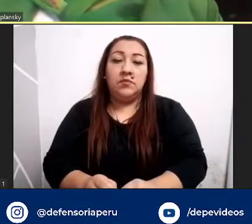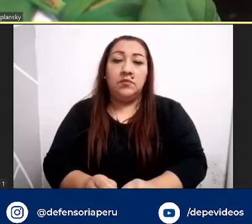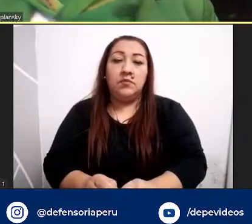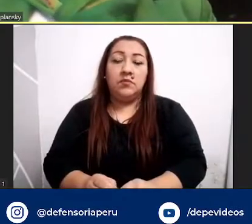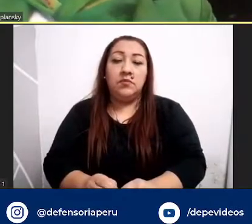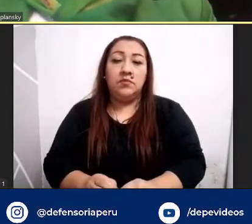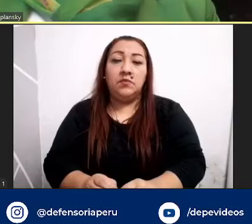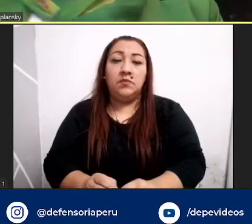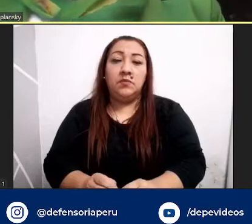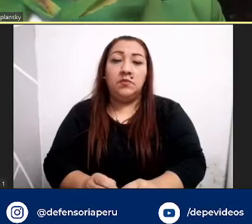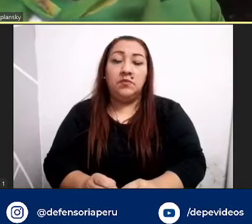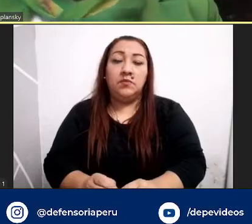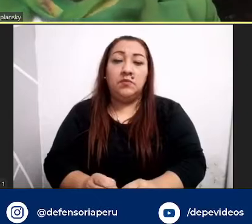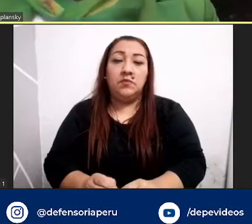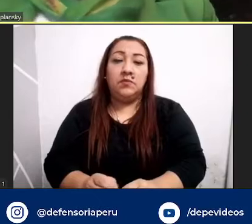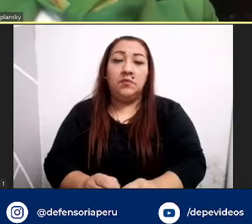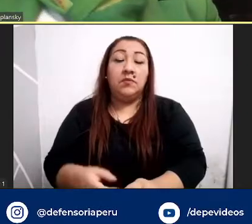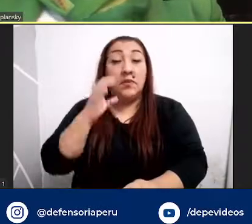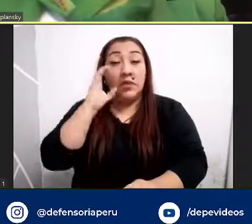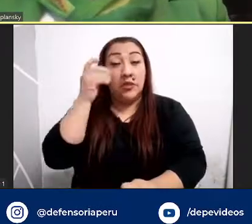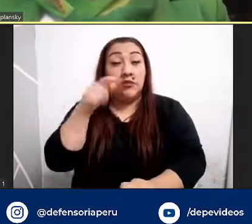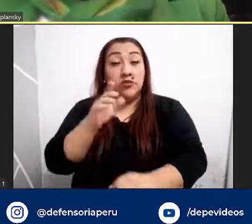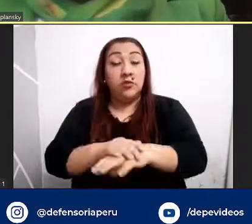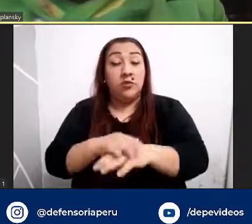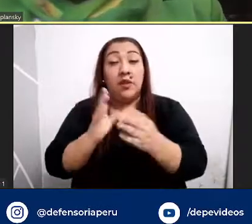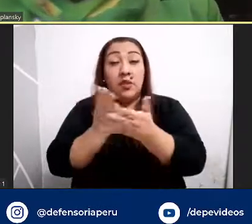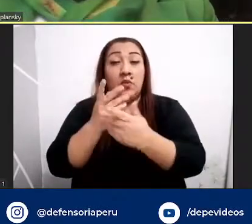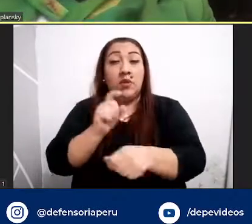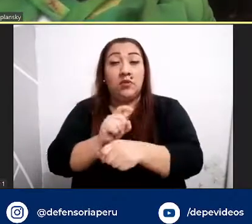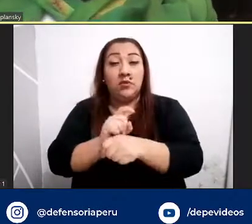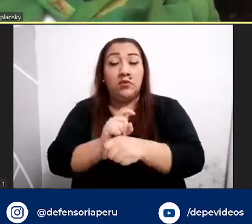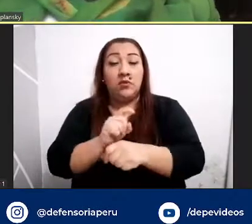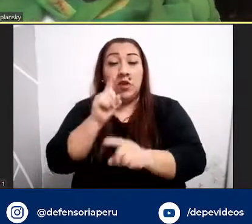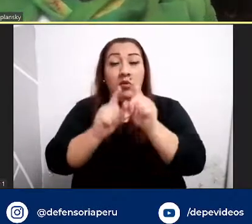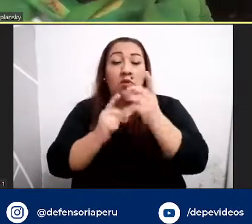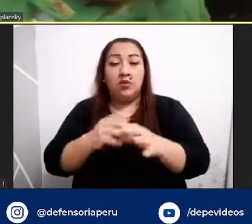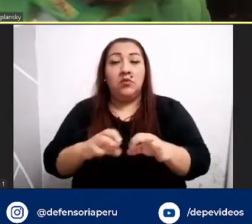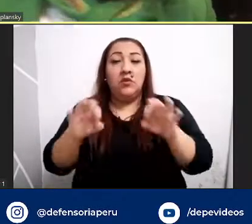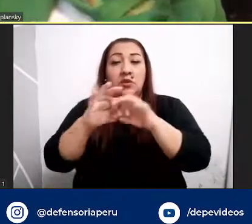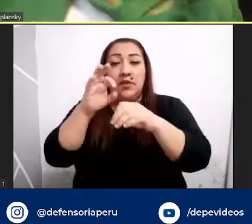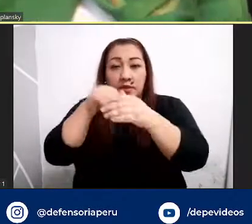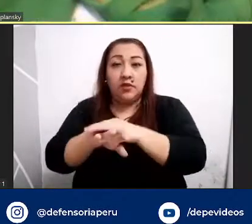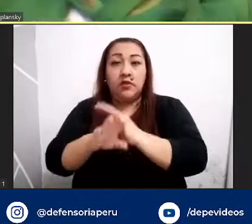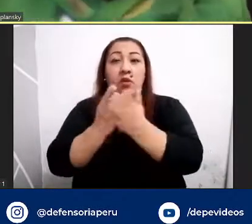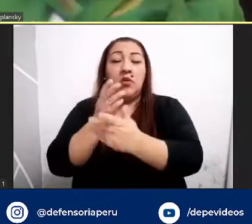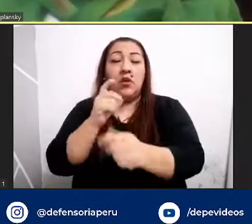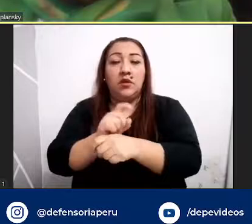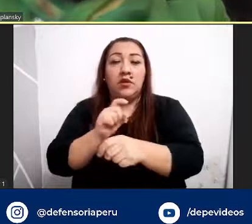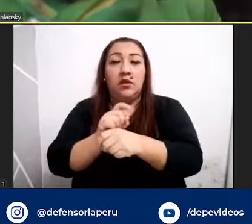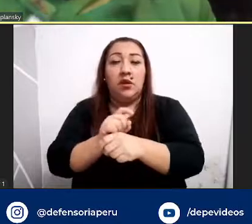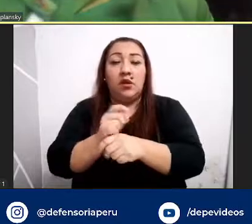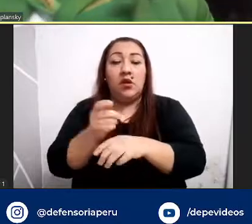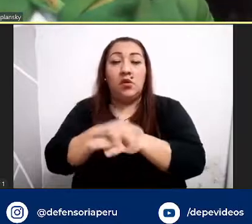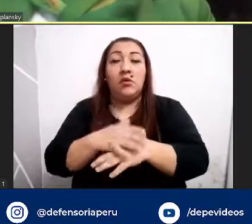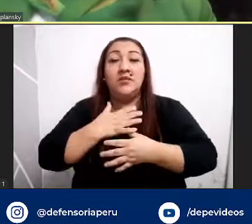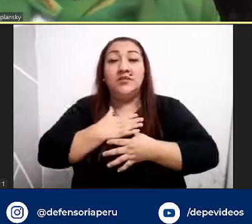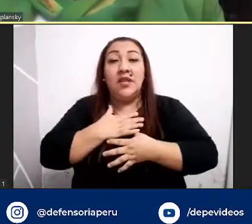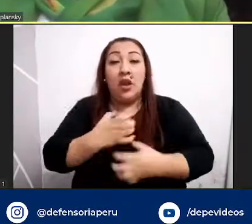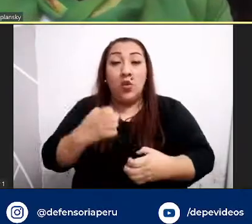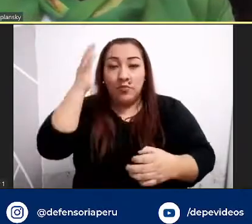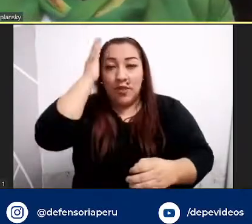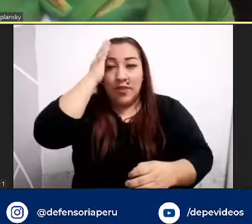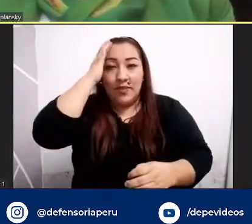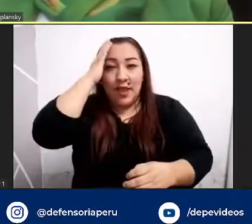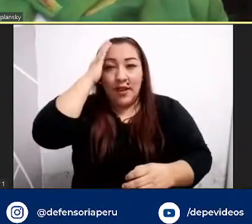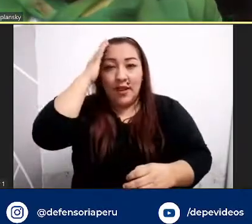que siempre se habla que es sobre la educación, sin embargo hay un aspecto dentro de la educación que es la salud mental, que